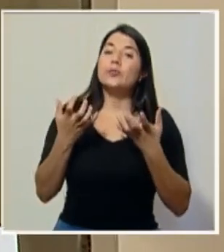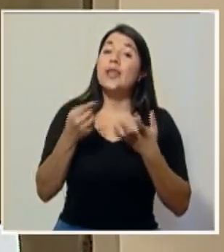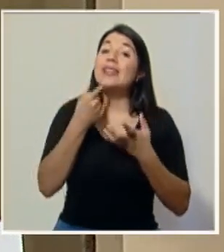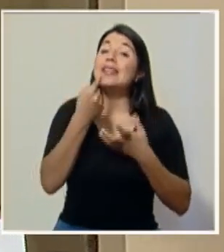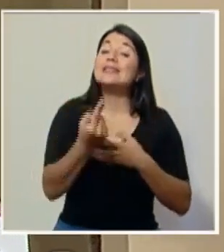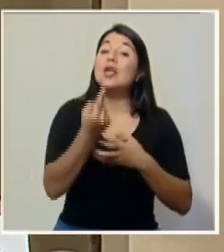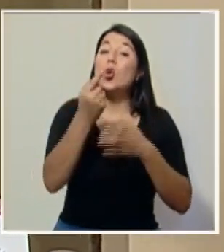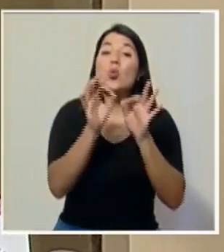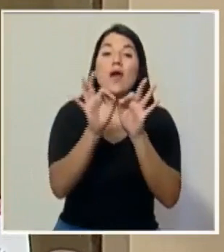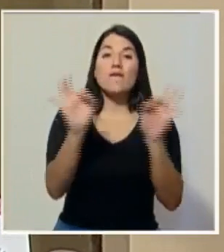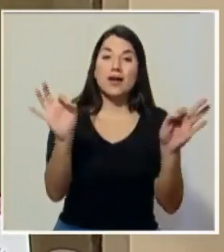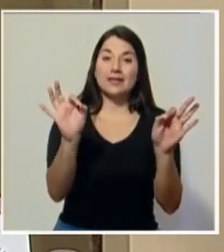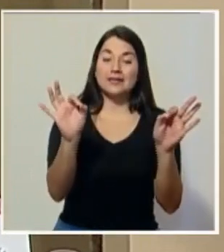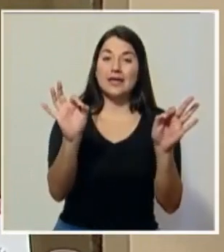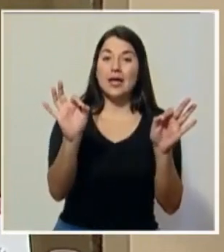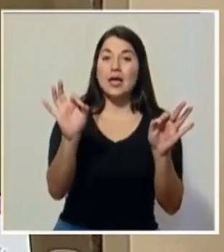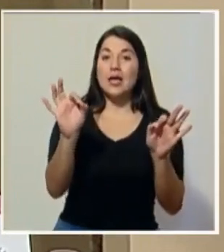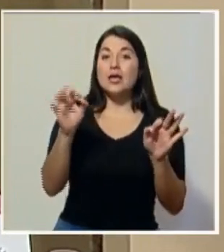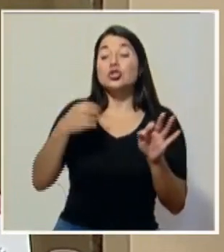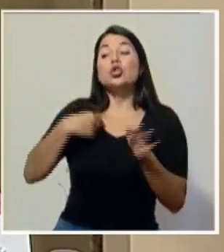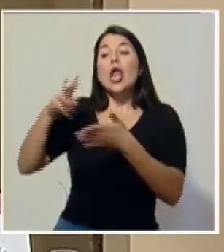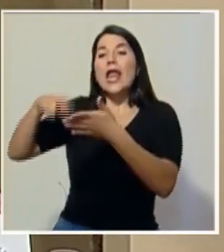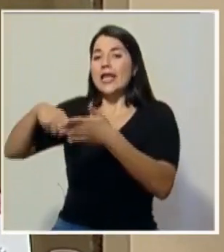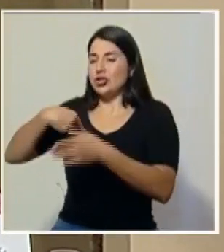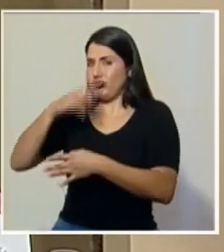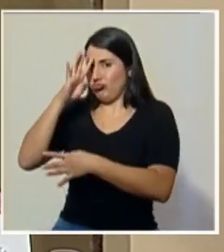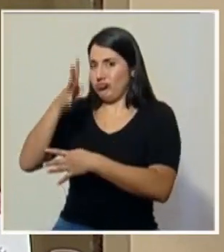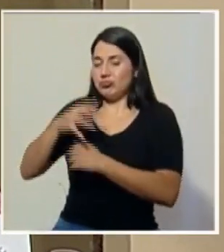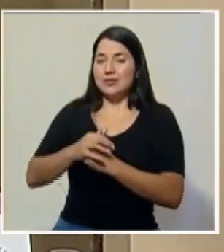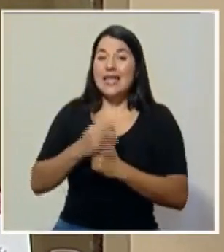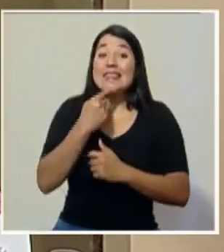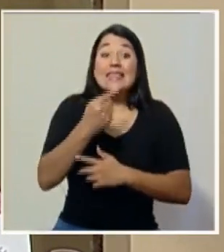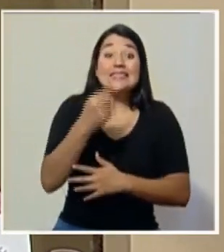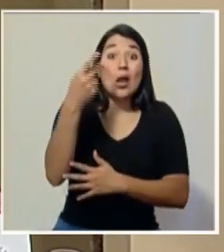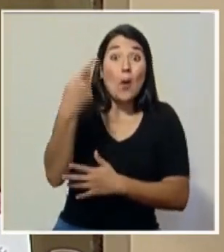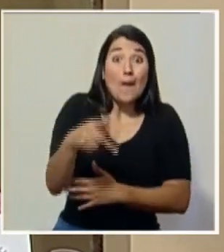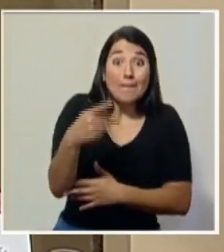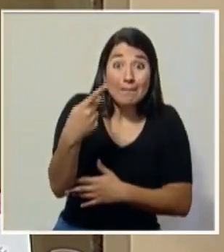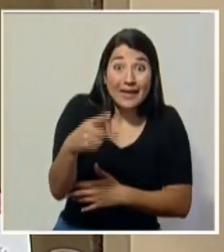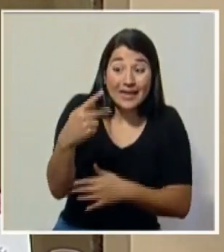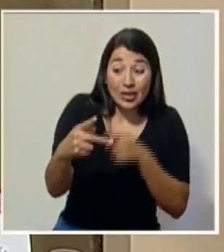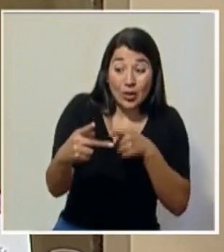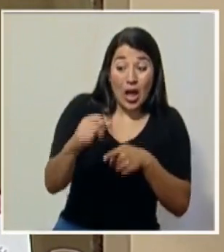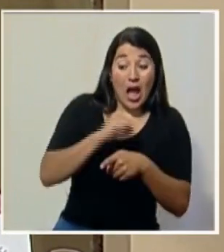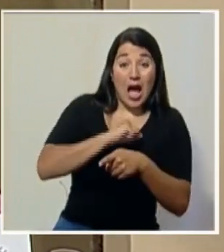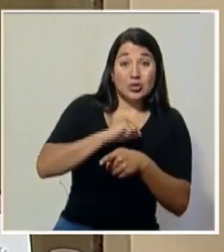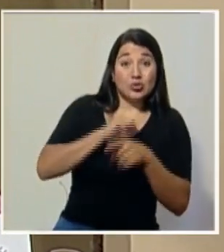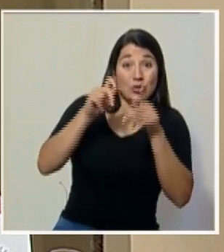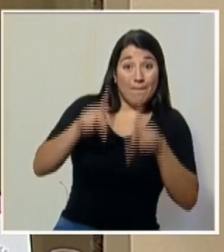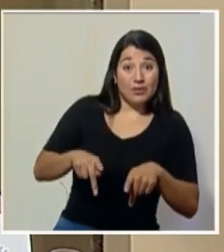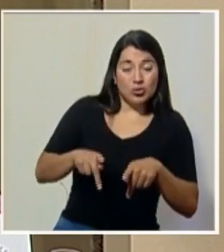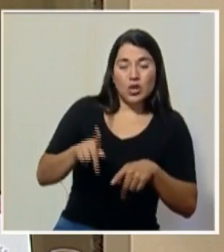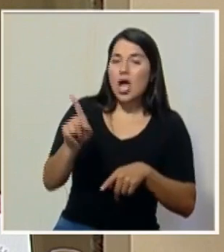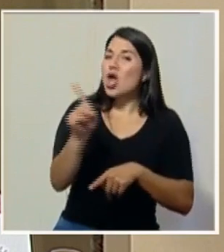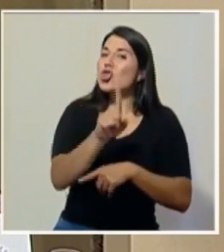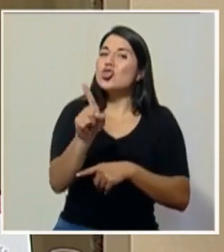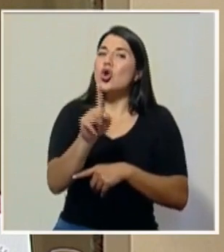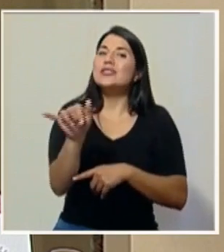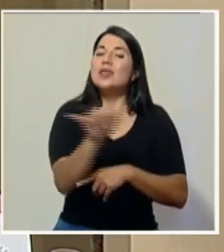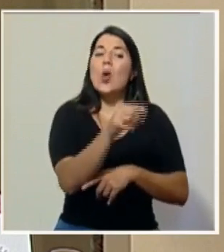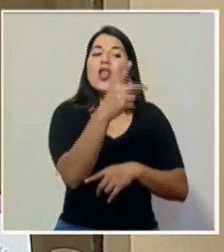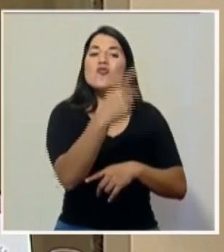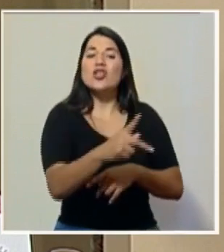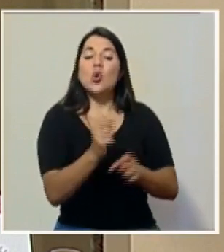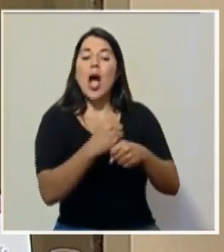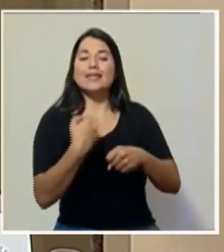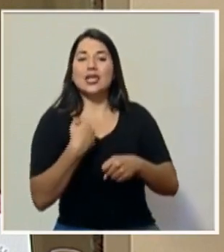una frase que no es de mi autoría, la leí, y dice que los peligros que asustan a las personas no son los mismos riesgos que nos